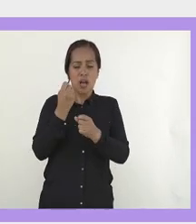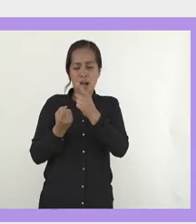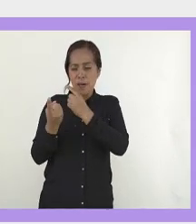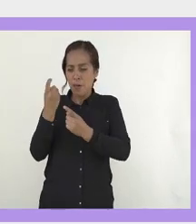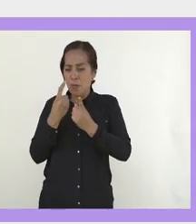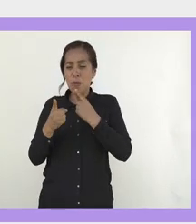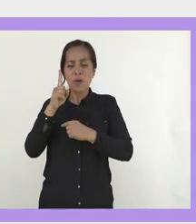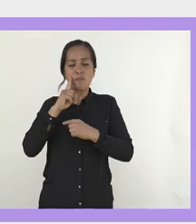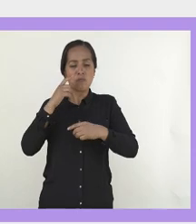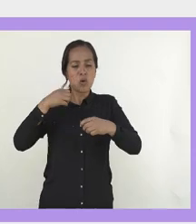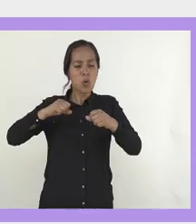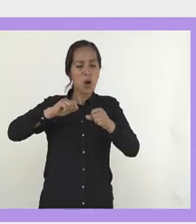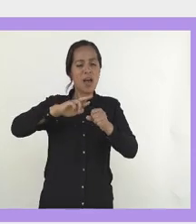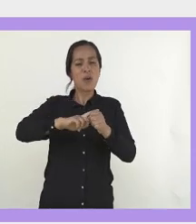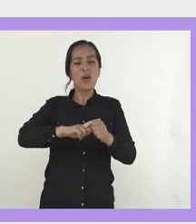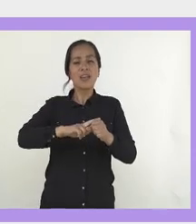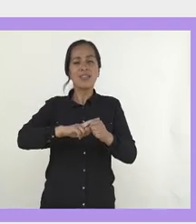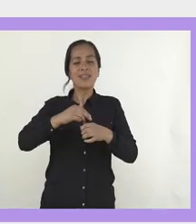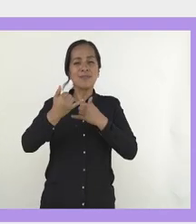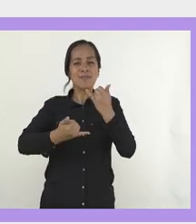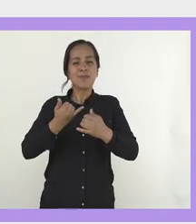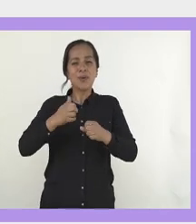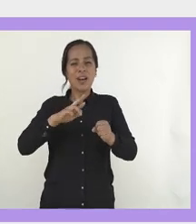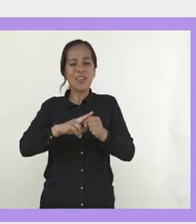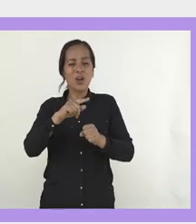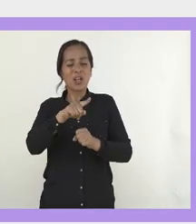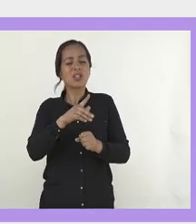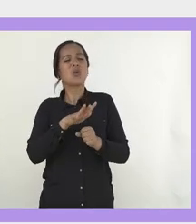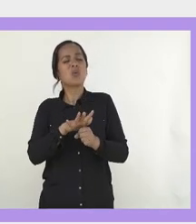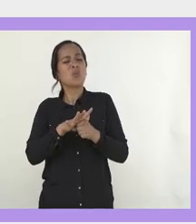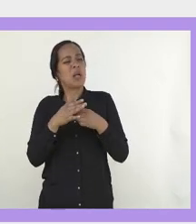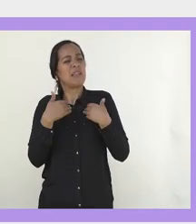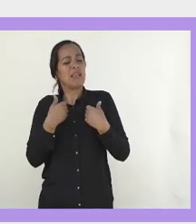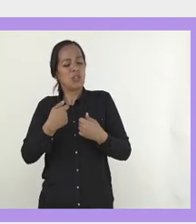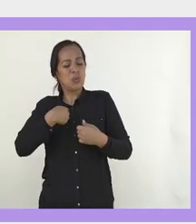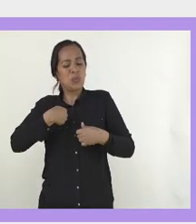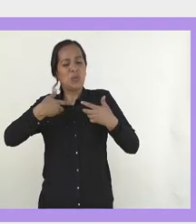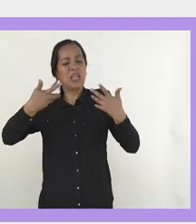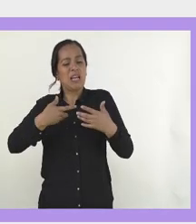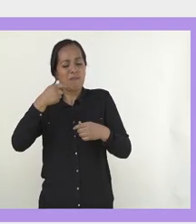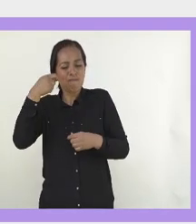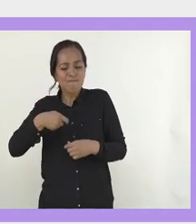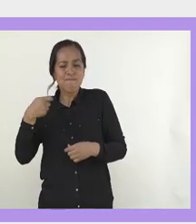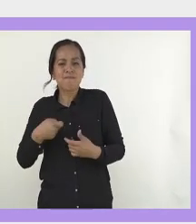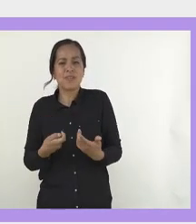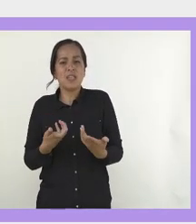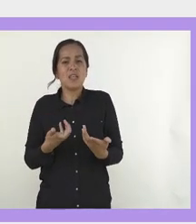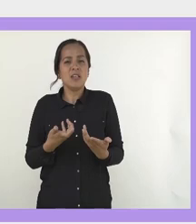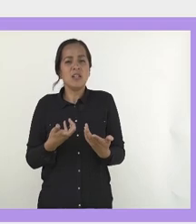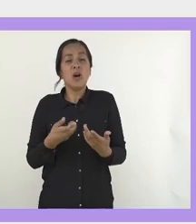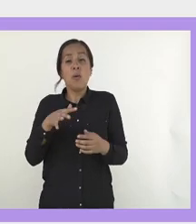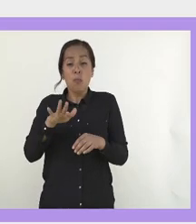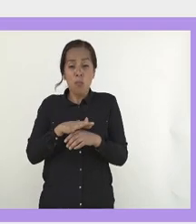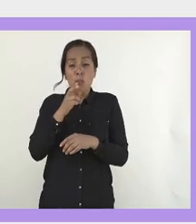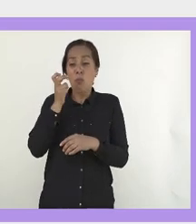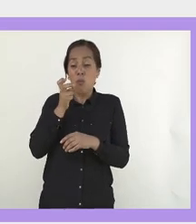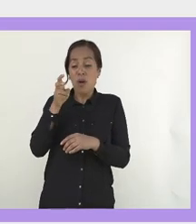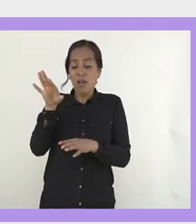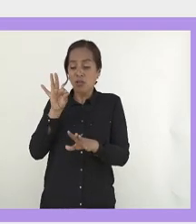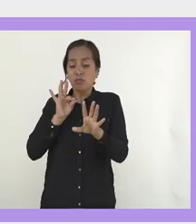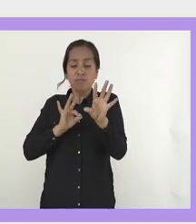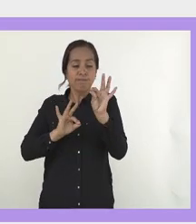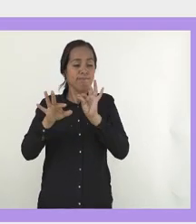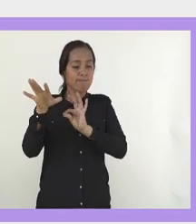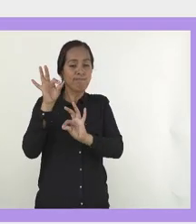cuál es su función que ellas tienen una cierta característica en su posición por eso han sido este seleccionadas detectadas